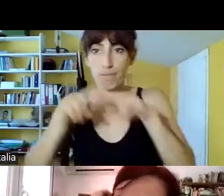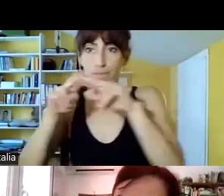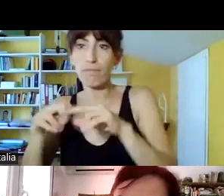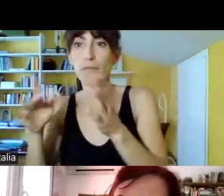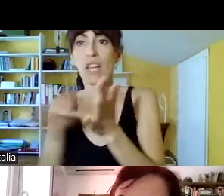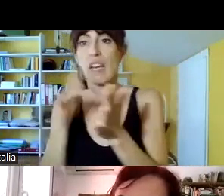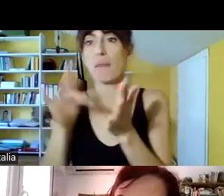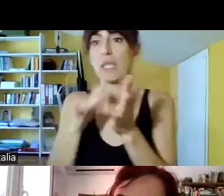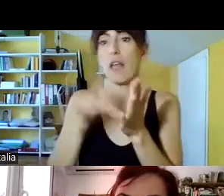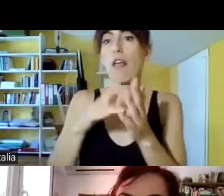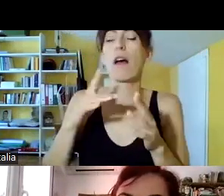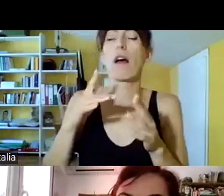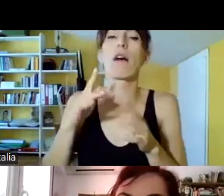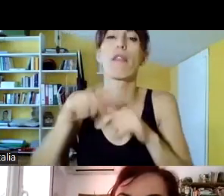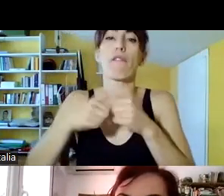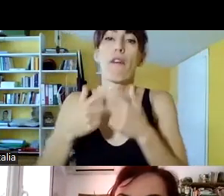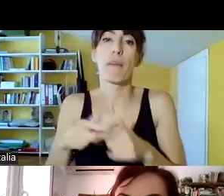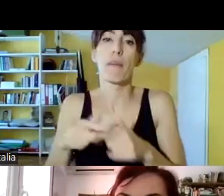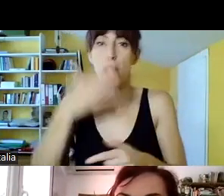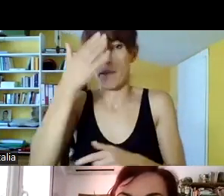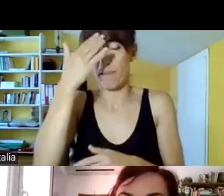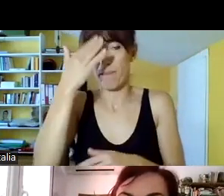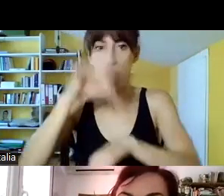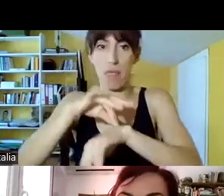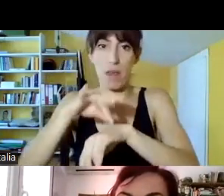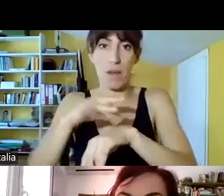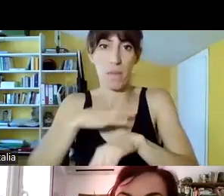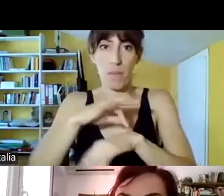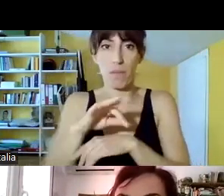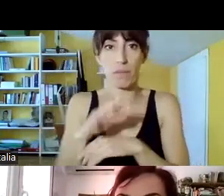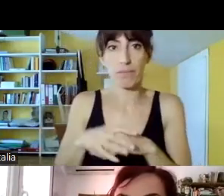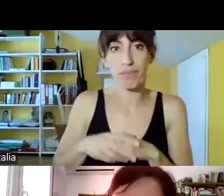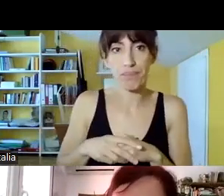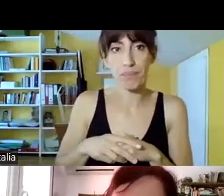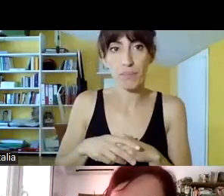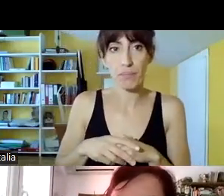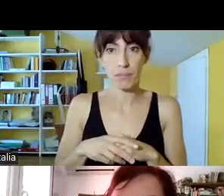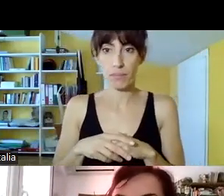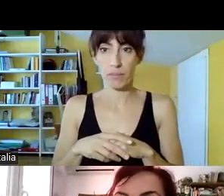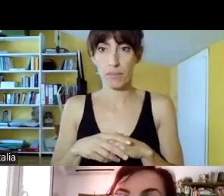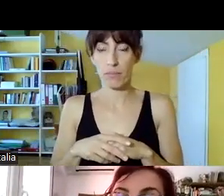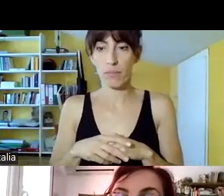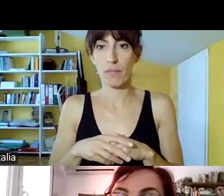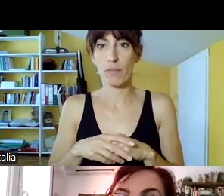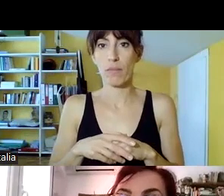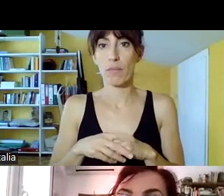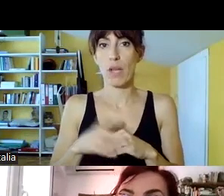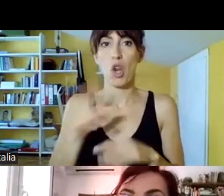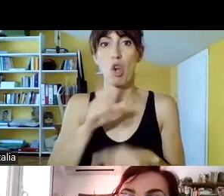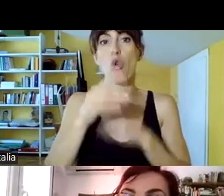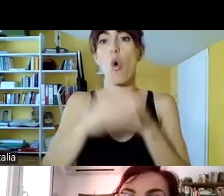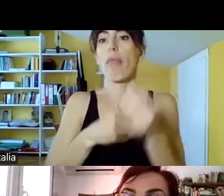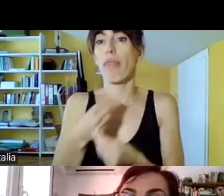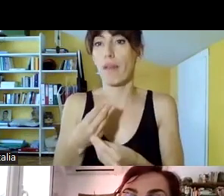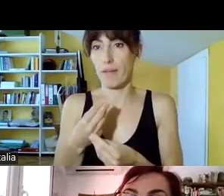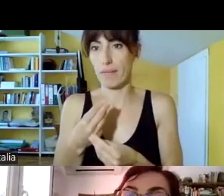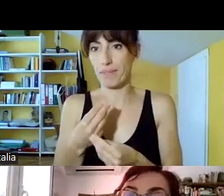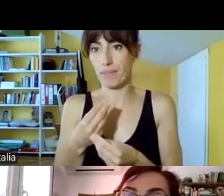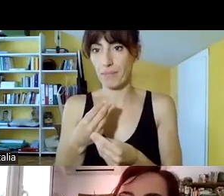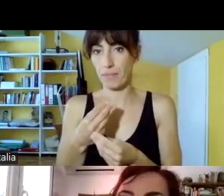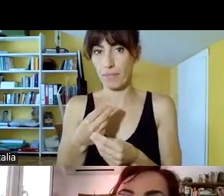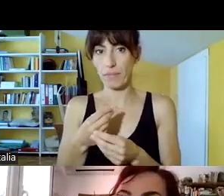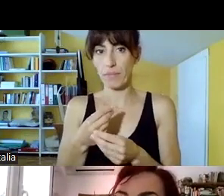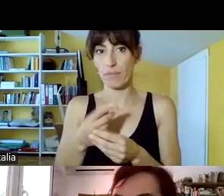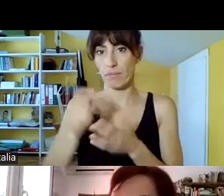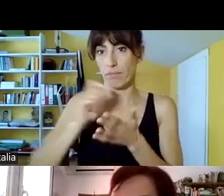Medicina y Familia, y que tiene más que ver con de nuevo, no registrar las cosas